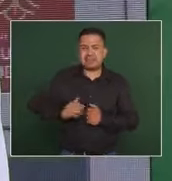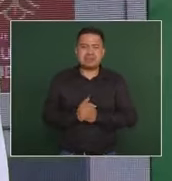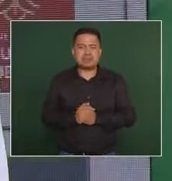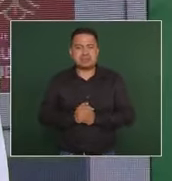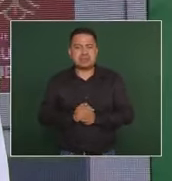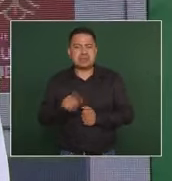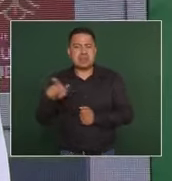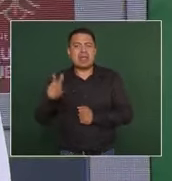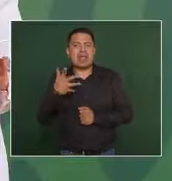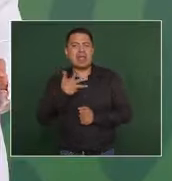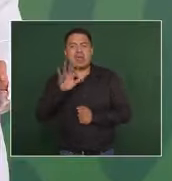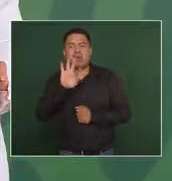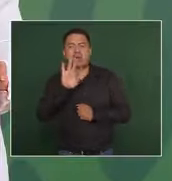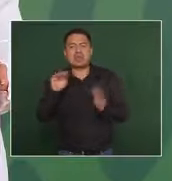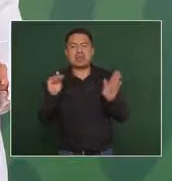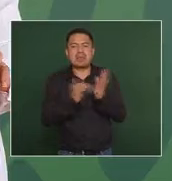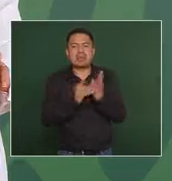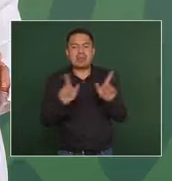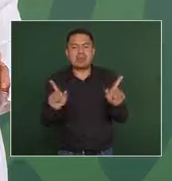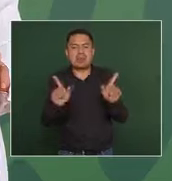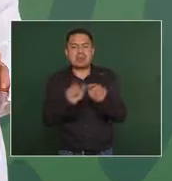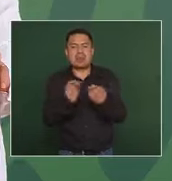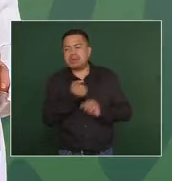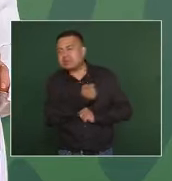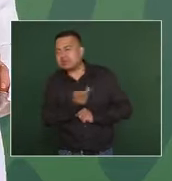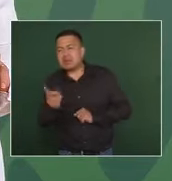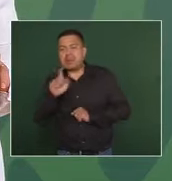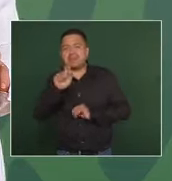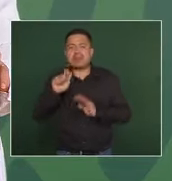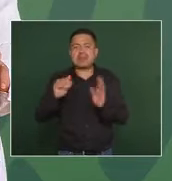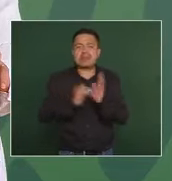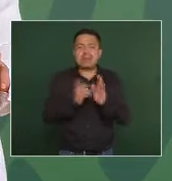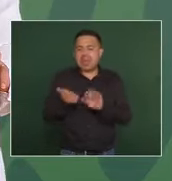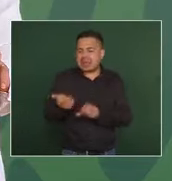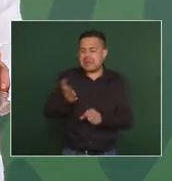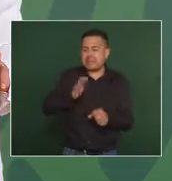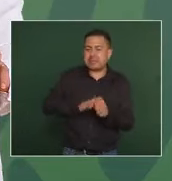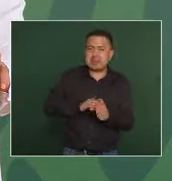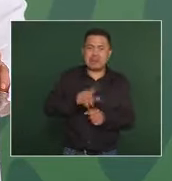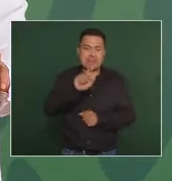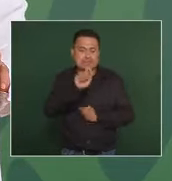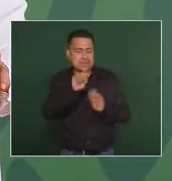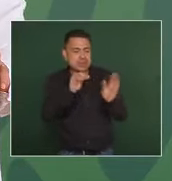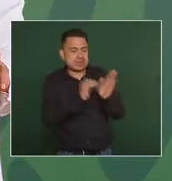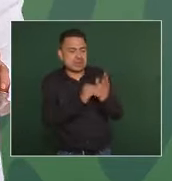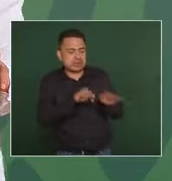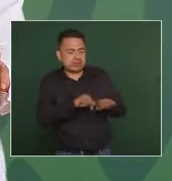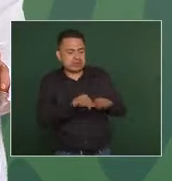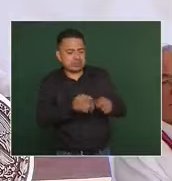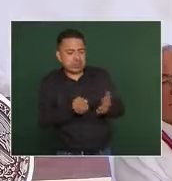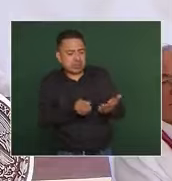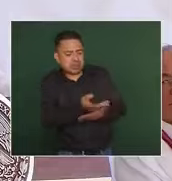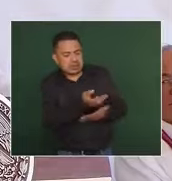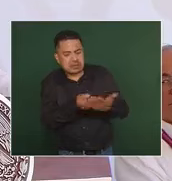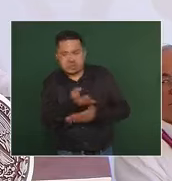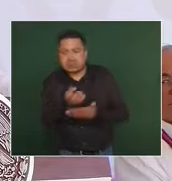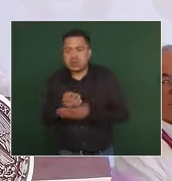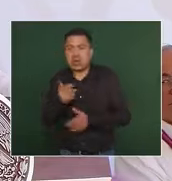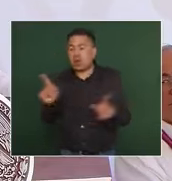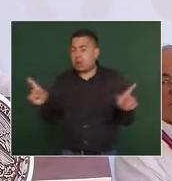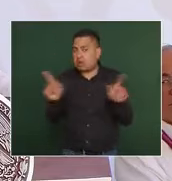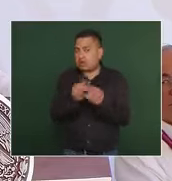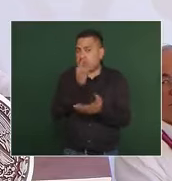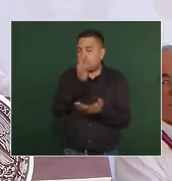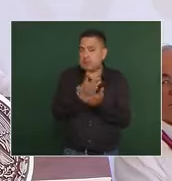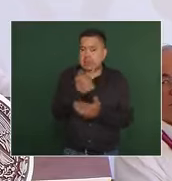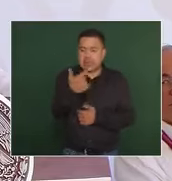llegó a tener 40,000 elementos, 20,000 administrativos y 20,000 operativos. Y ahora solo la